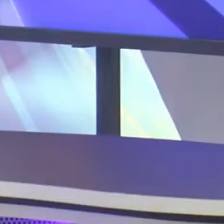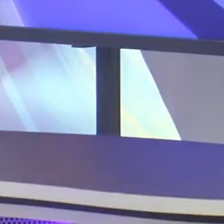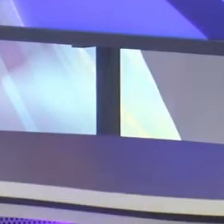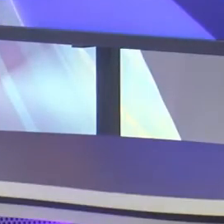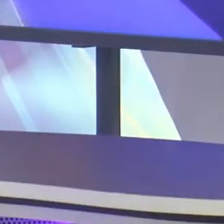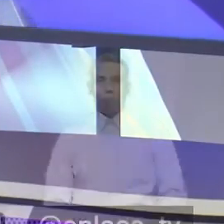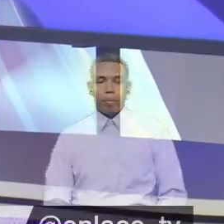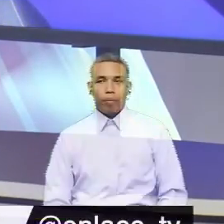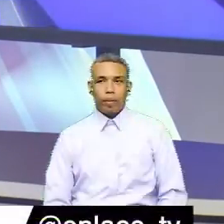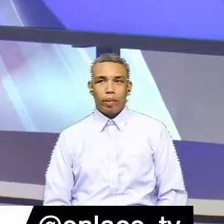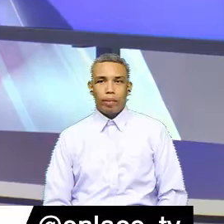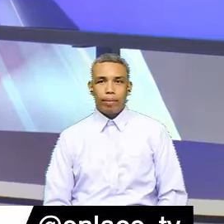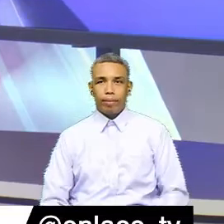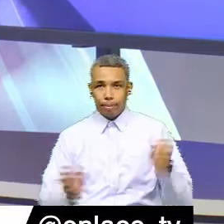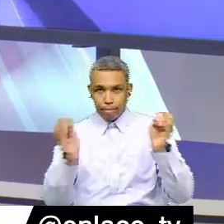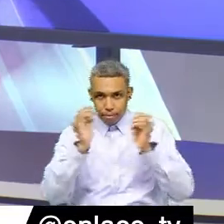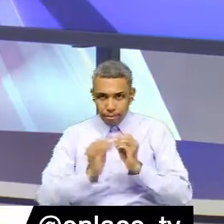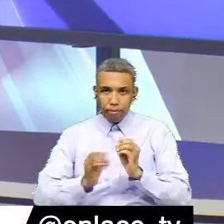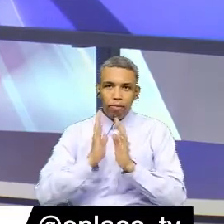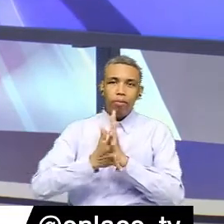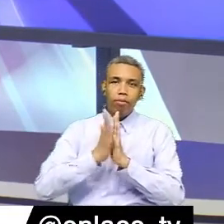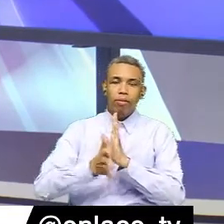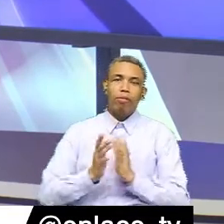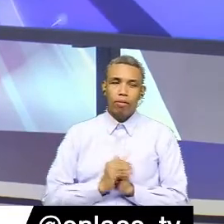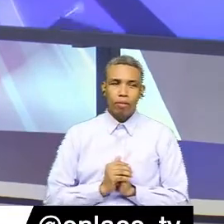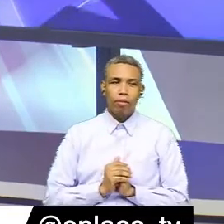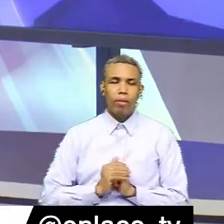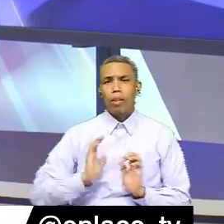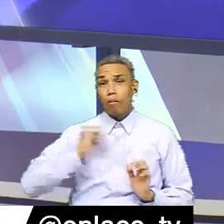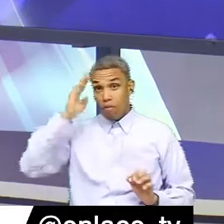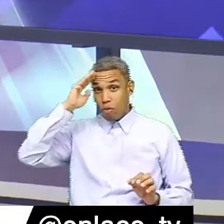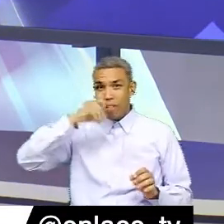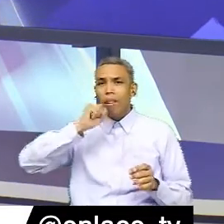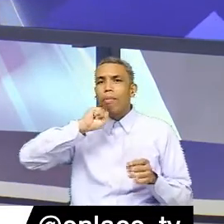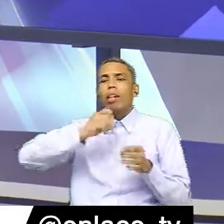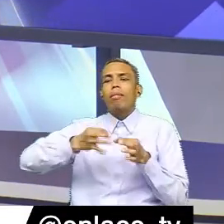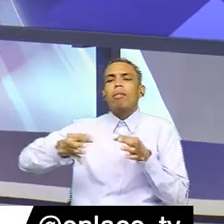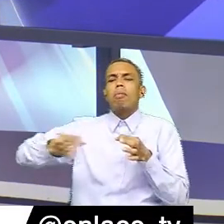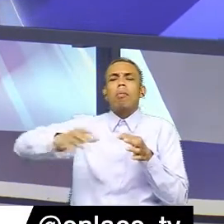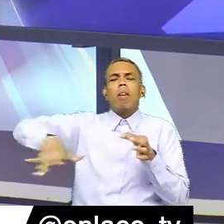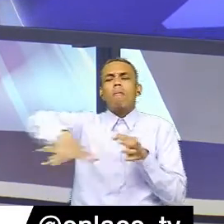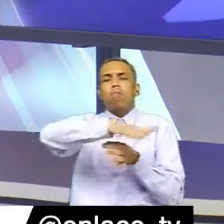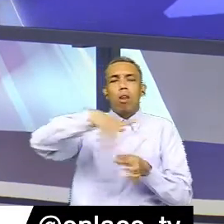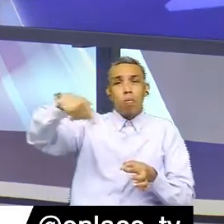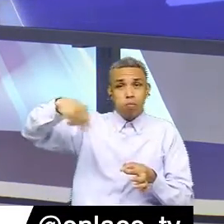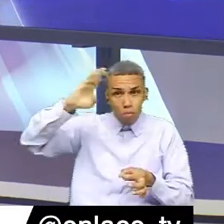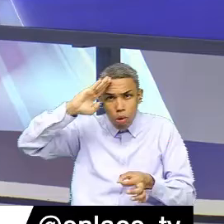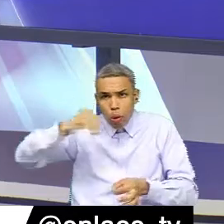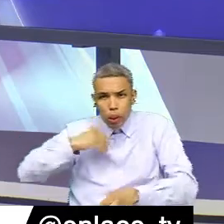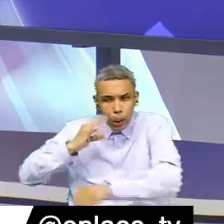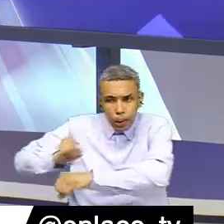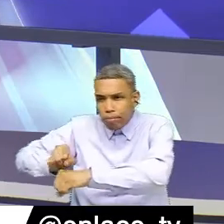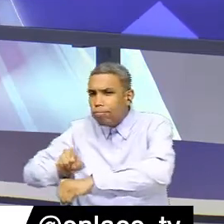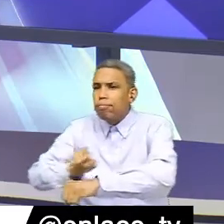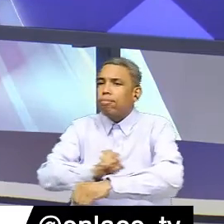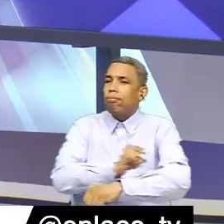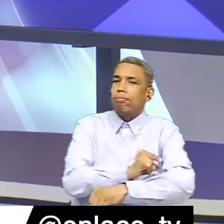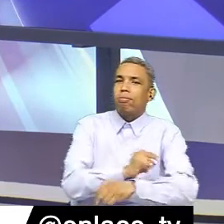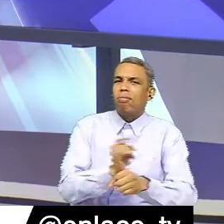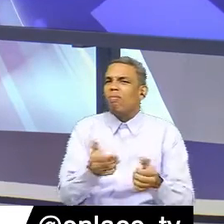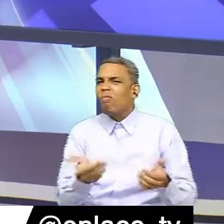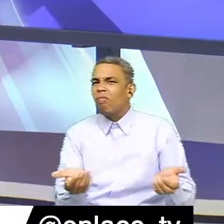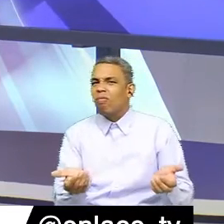regresamos con más información las autoridades de policía en el magdalena medio entregaron detalles de las acciones operativas realizadas en las últimas horas en